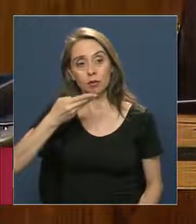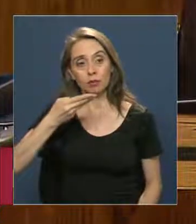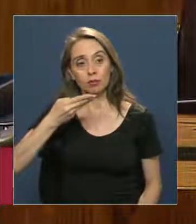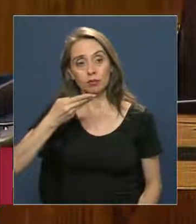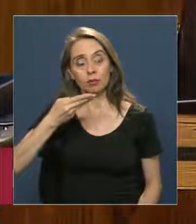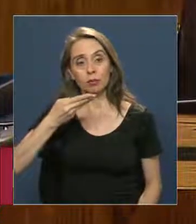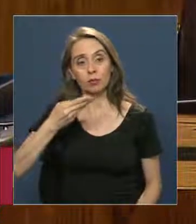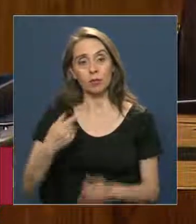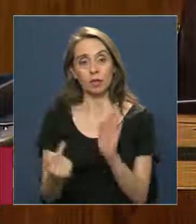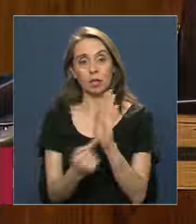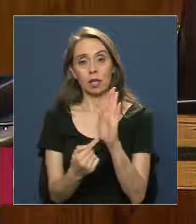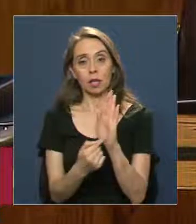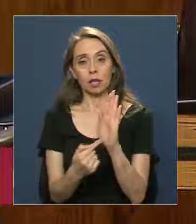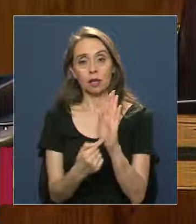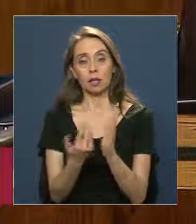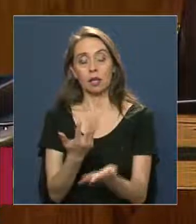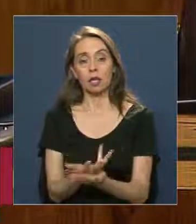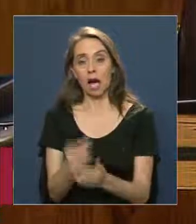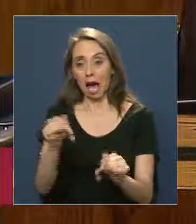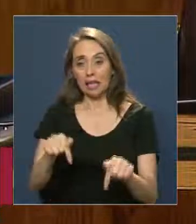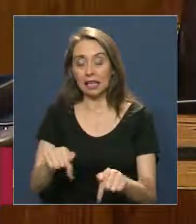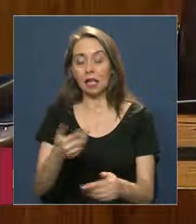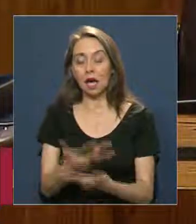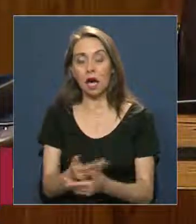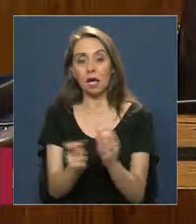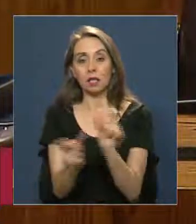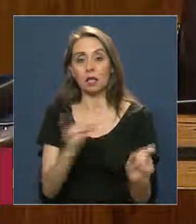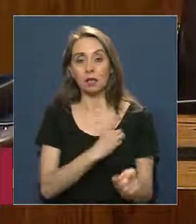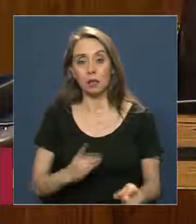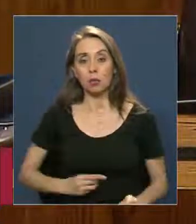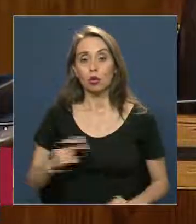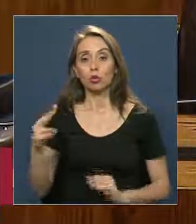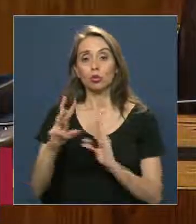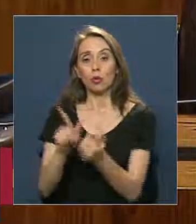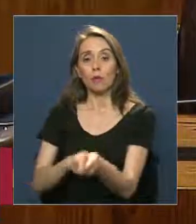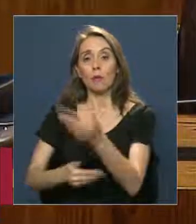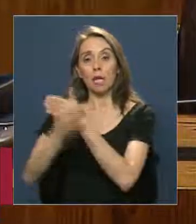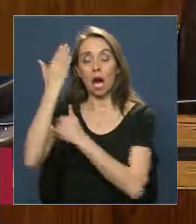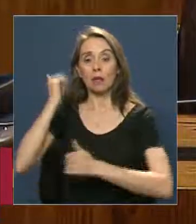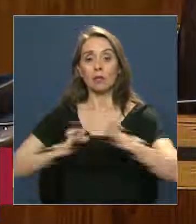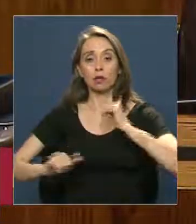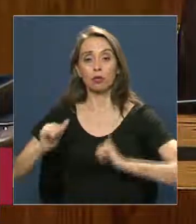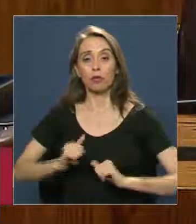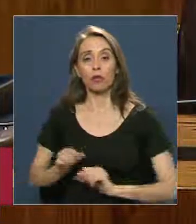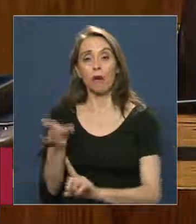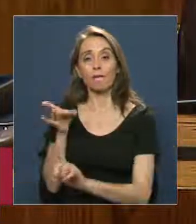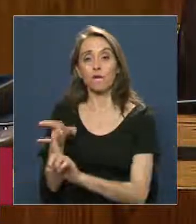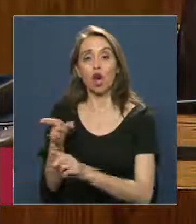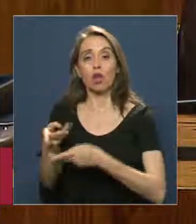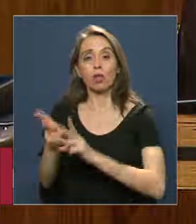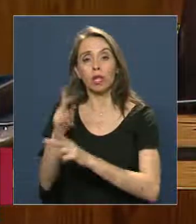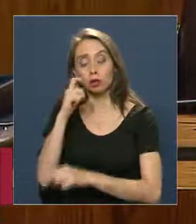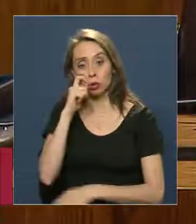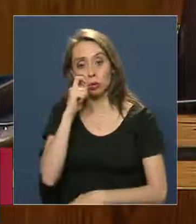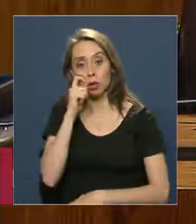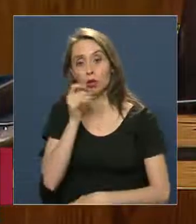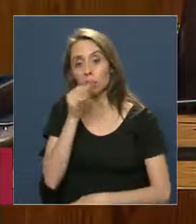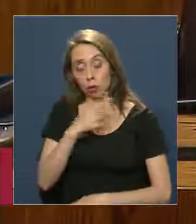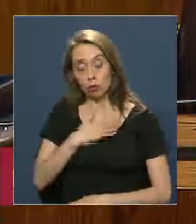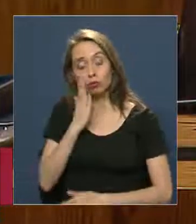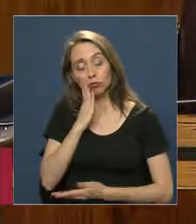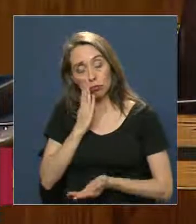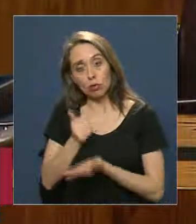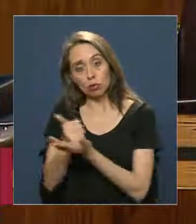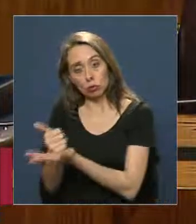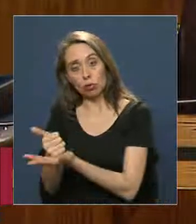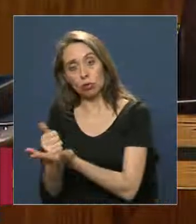aquí hay parlamentarios que han sufrido en su familia esta situación, y no solamente expresamos nuestra solidaridad